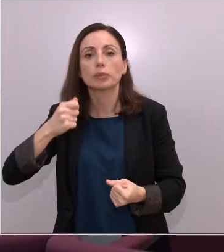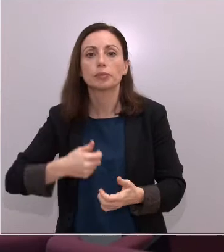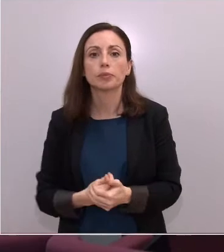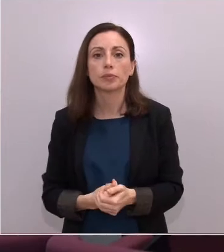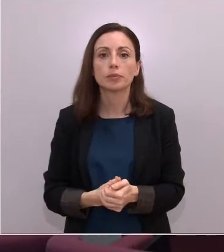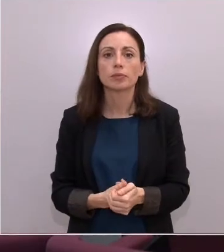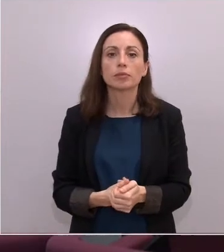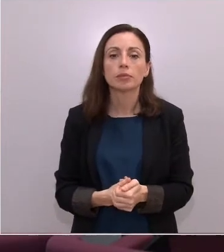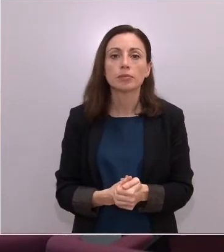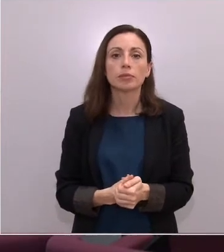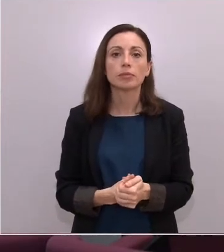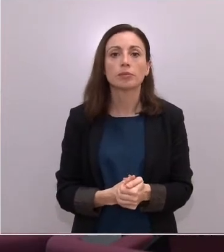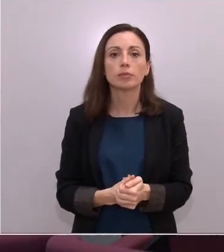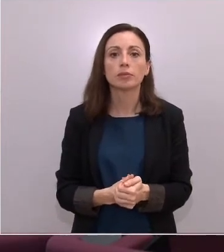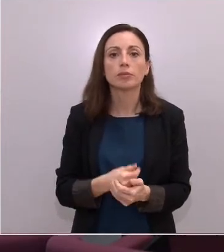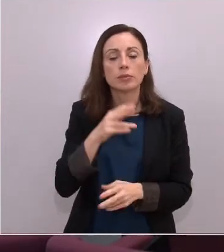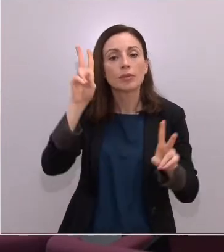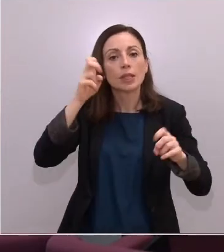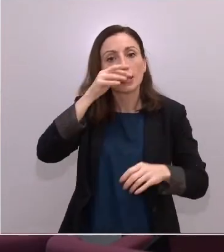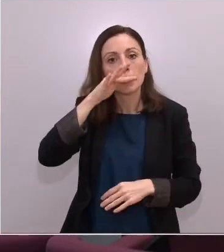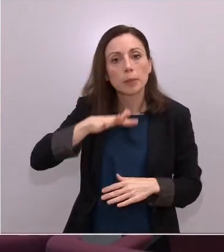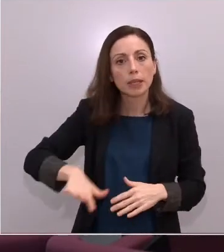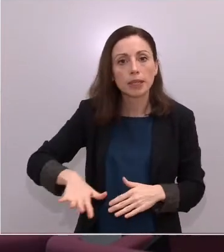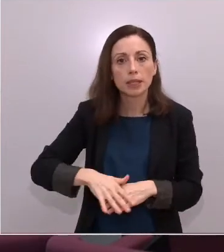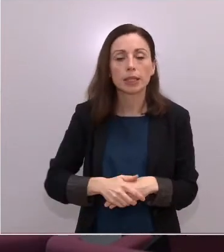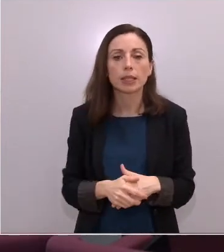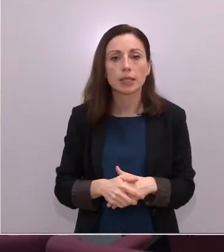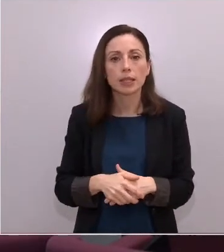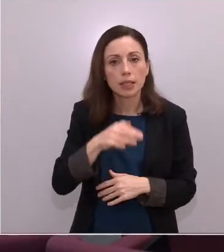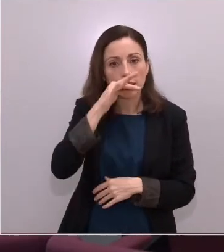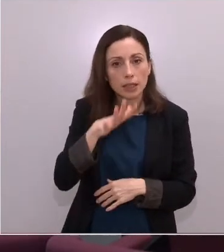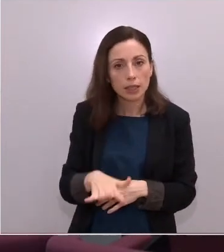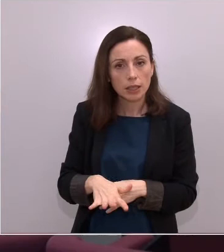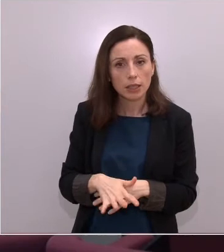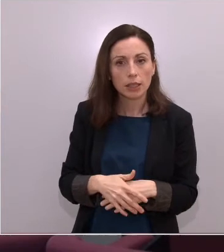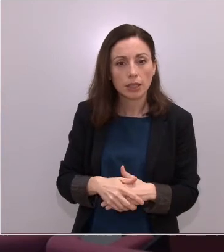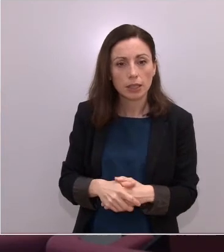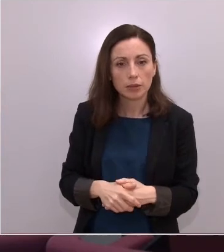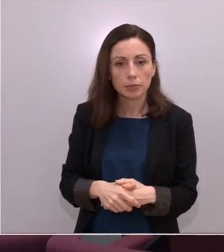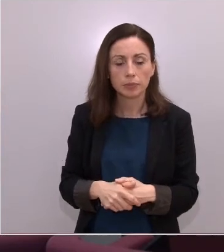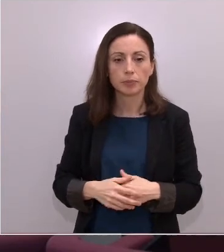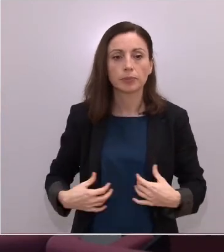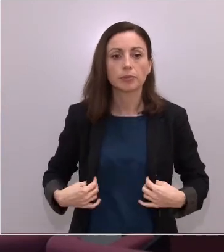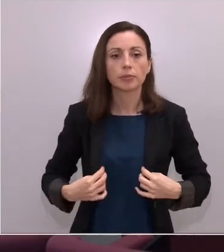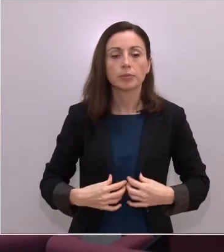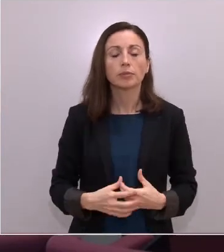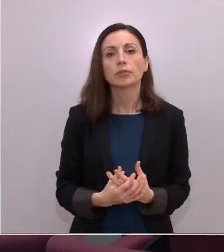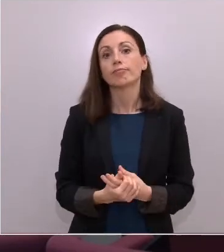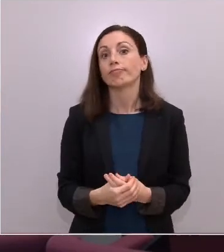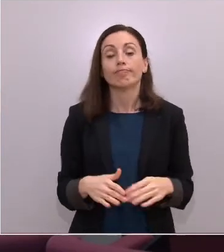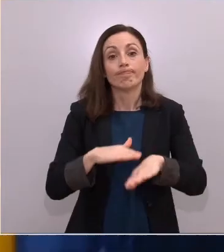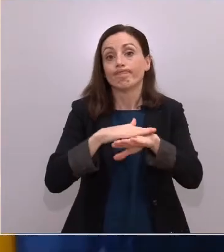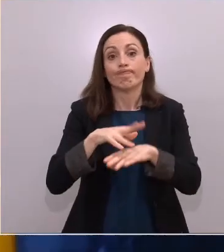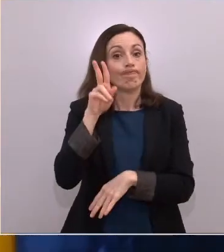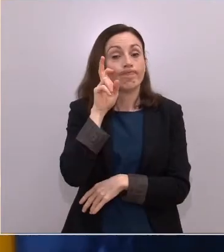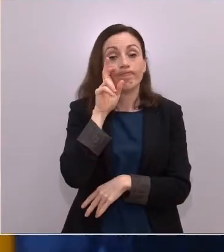la COVID, de casos positivos en niños, y en caso afirmativo, ¿cuántos niños tendríamos como posibles sospechosos también?